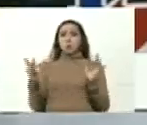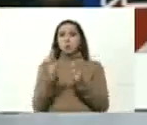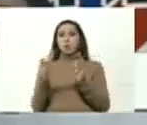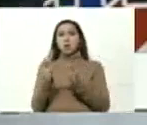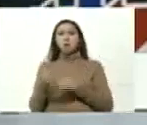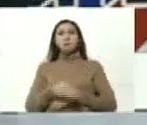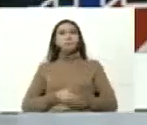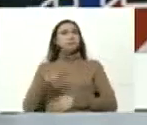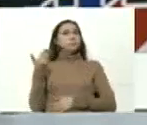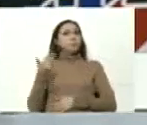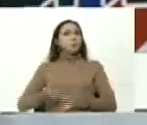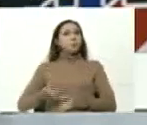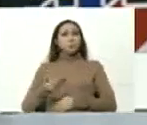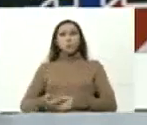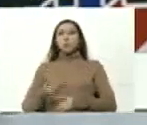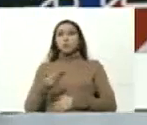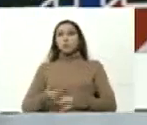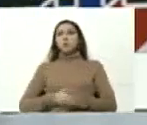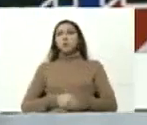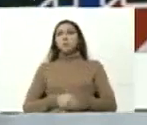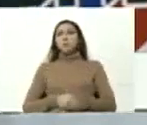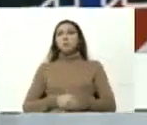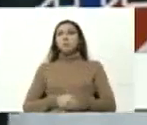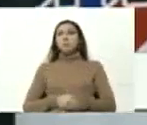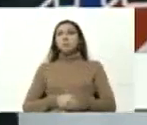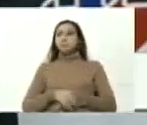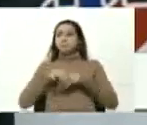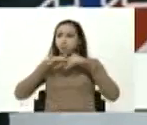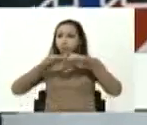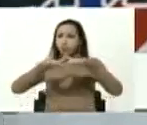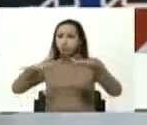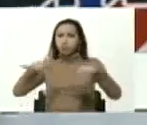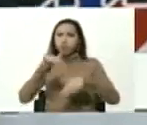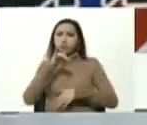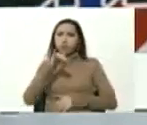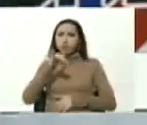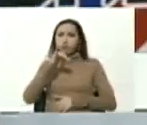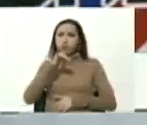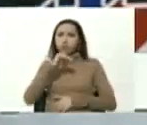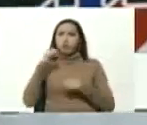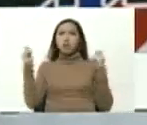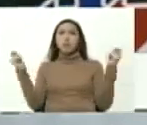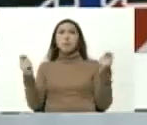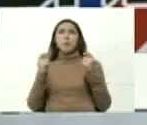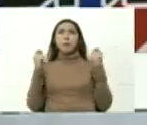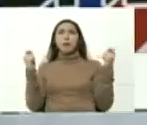parte importantísima hoy en día, de la difusión de contenidos y de propaganda.